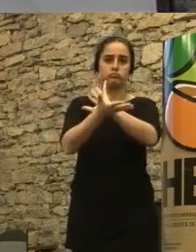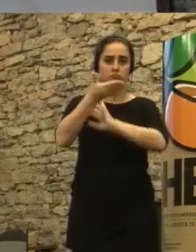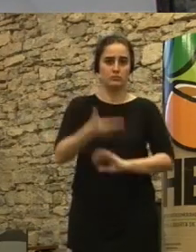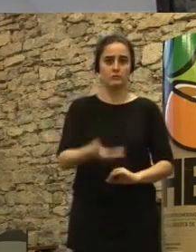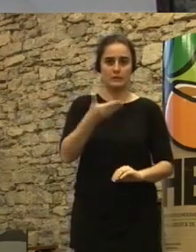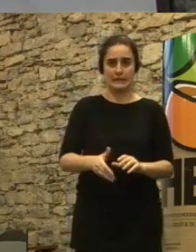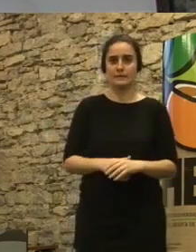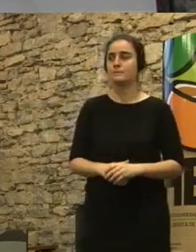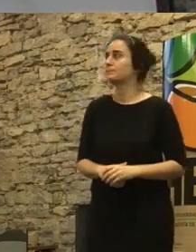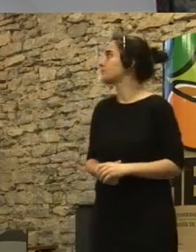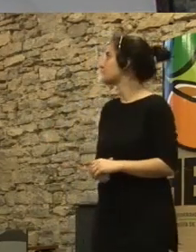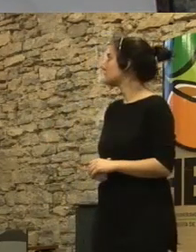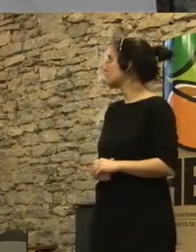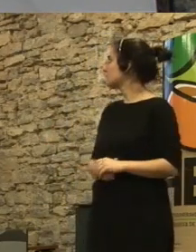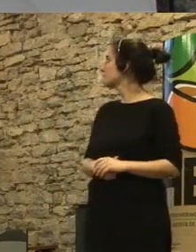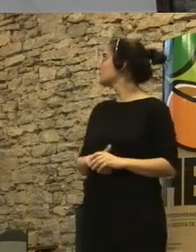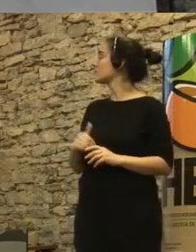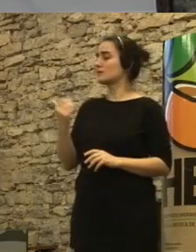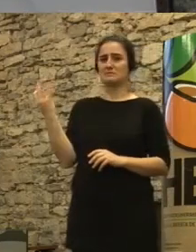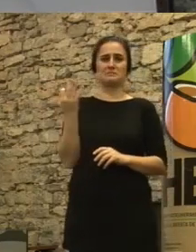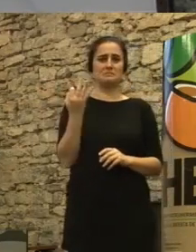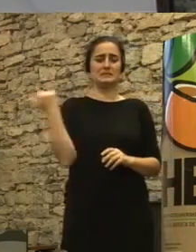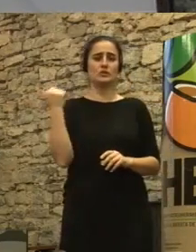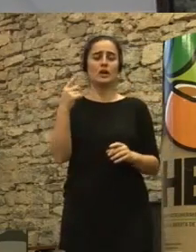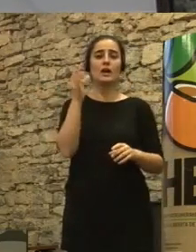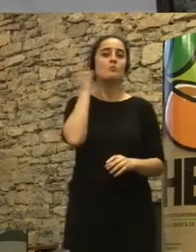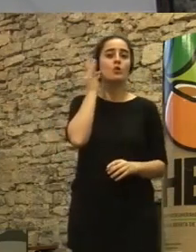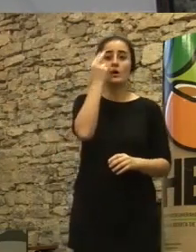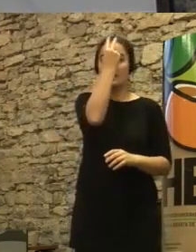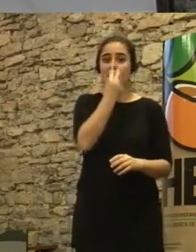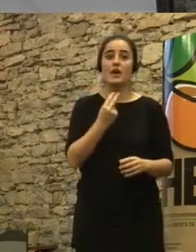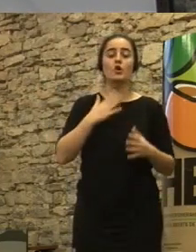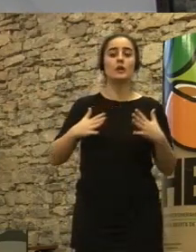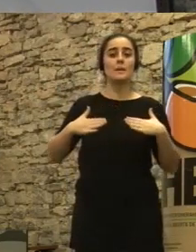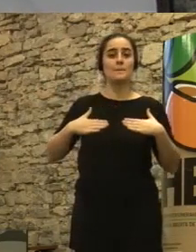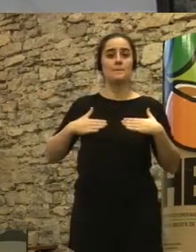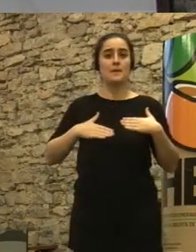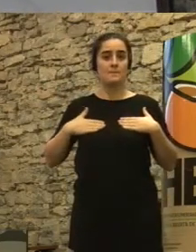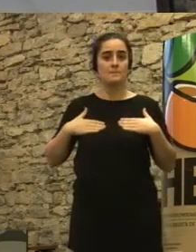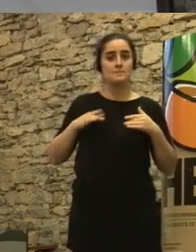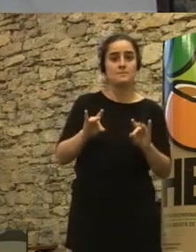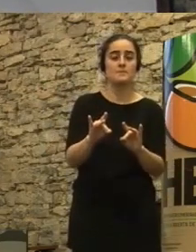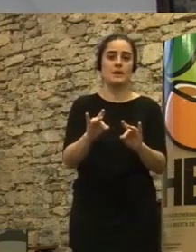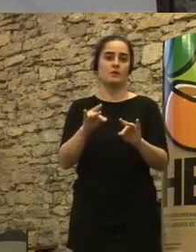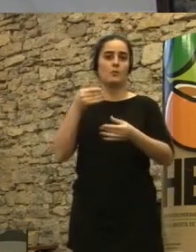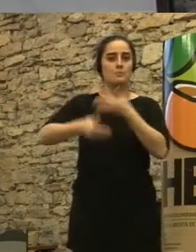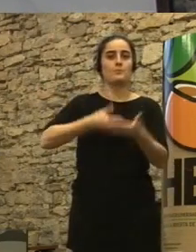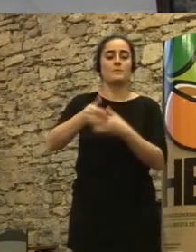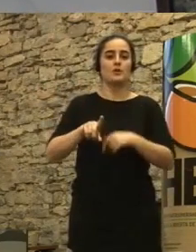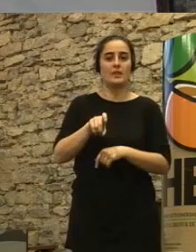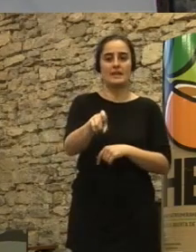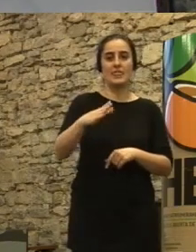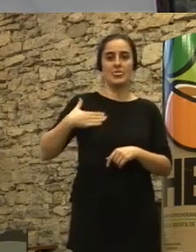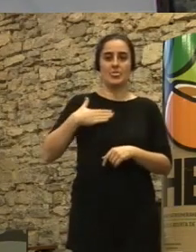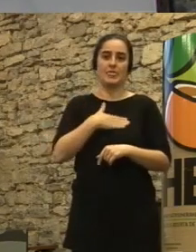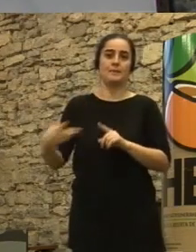¿Y esto? ¿Sabéis lo que es? Una mujer ciega que está palpando una mama para, en un procedimiento de prevención de cáncer de